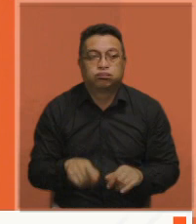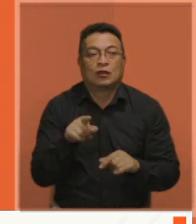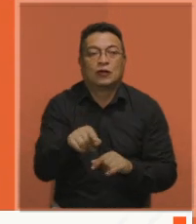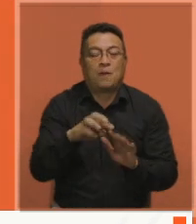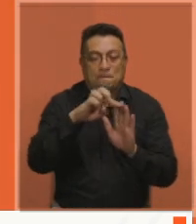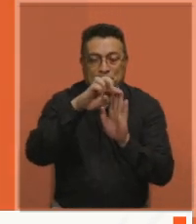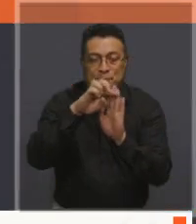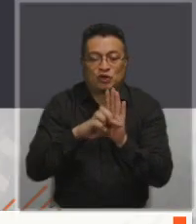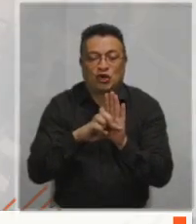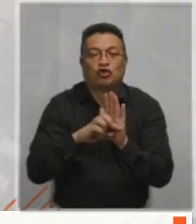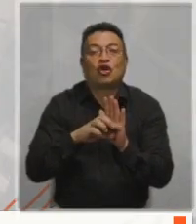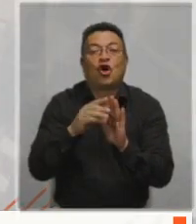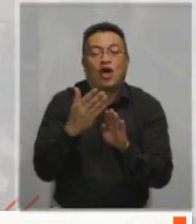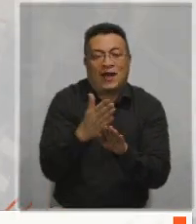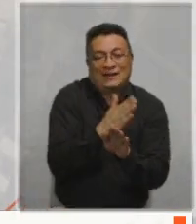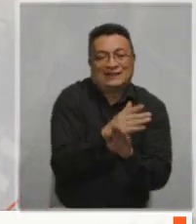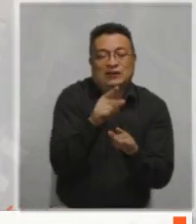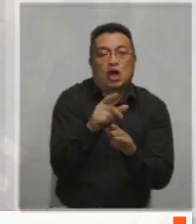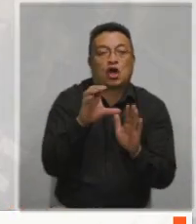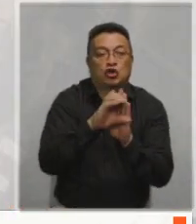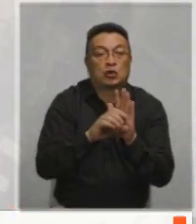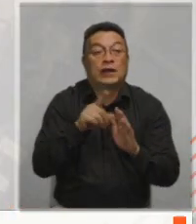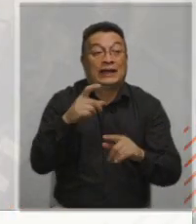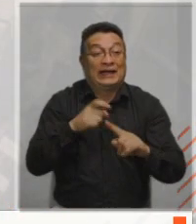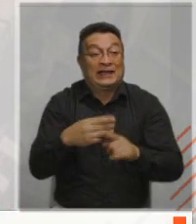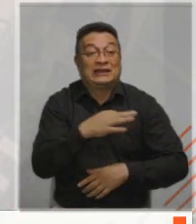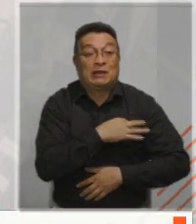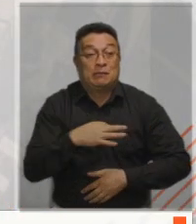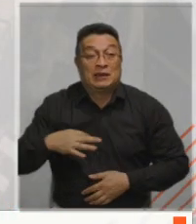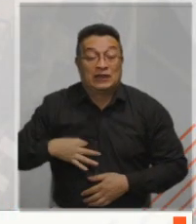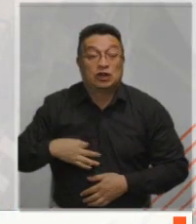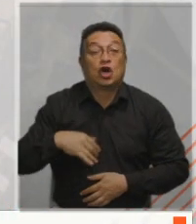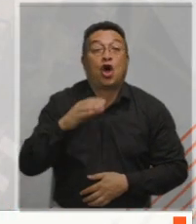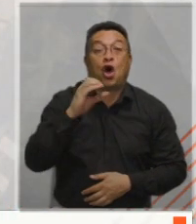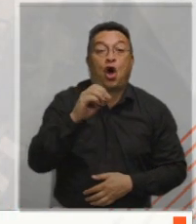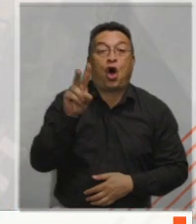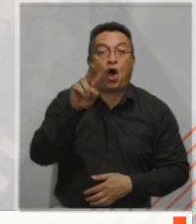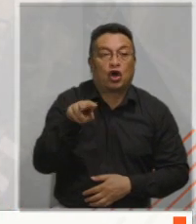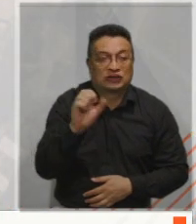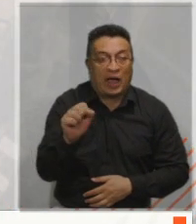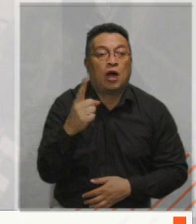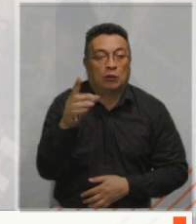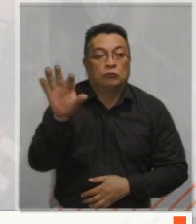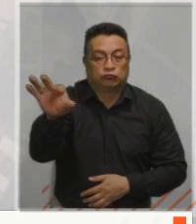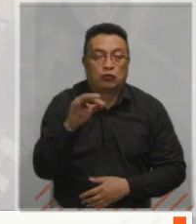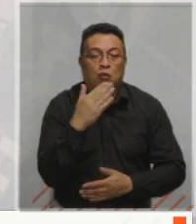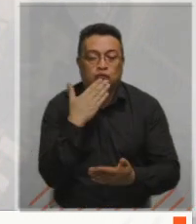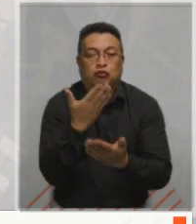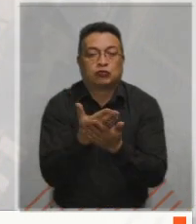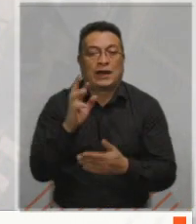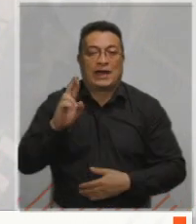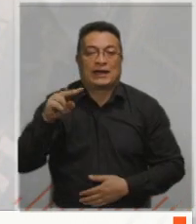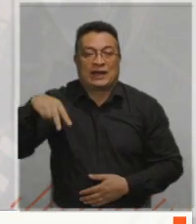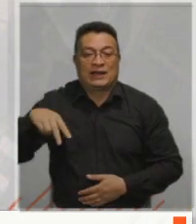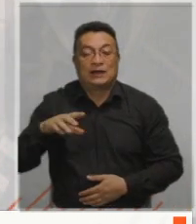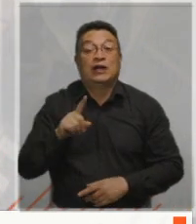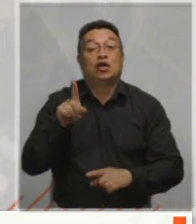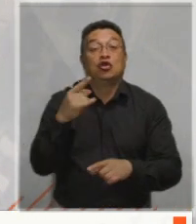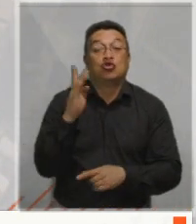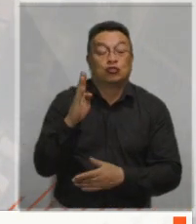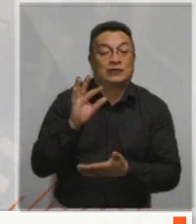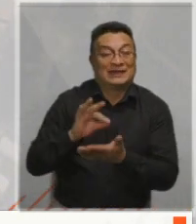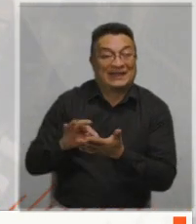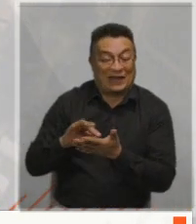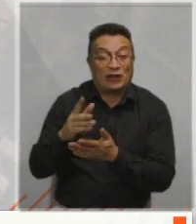anteproyecto de Constitución entre ellos el exministro de las Express Juan José Osa que fue propuesto por rn y el ex subsecretario